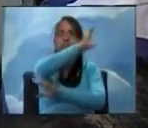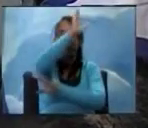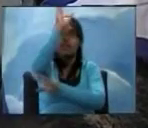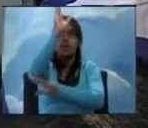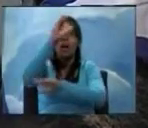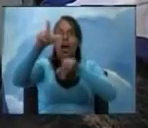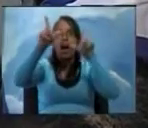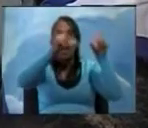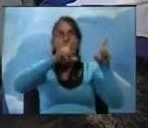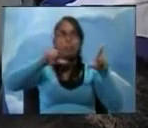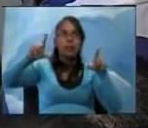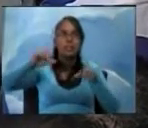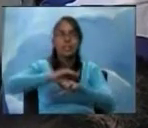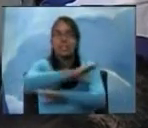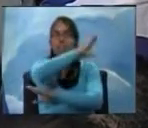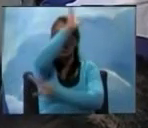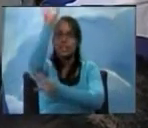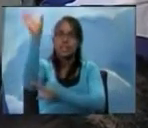Para llevar mi alma.